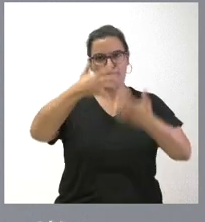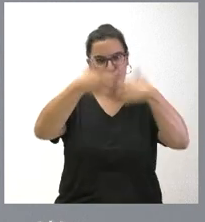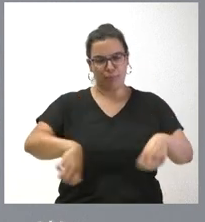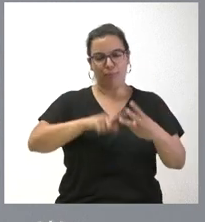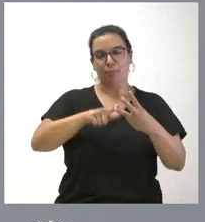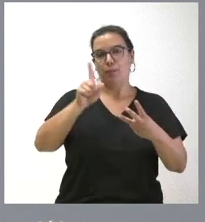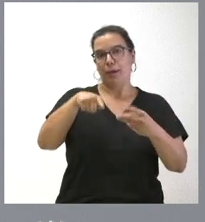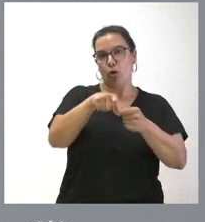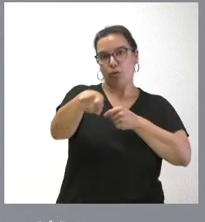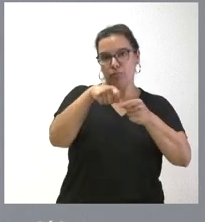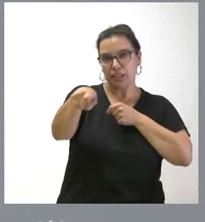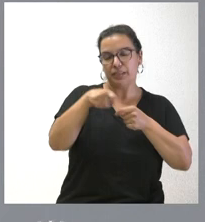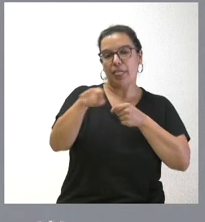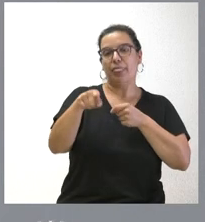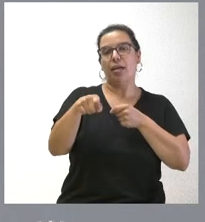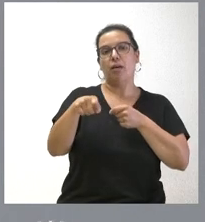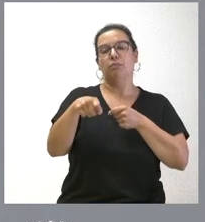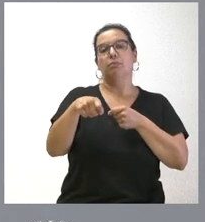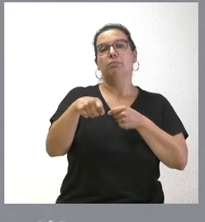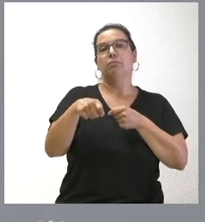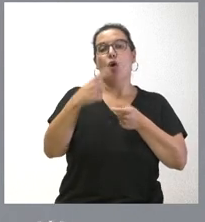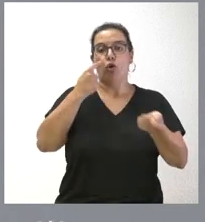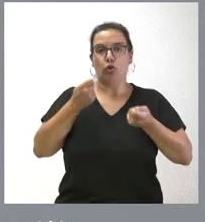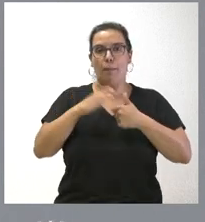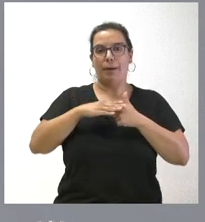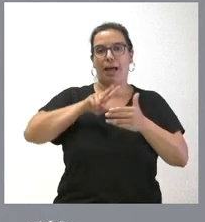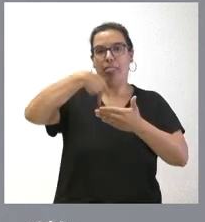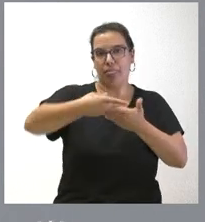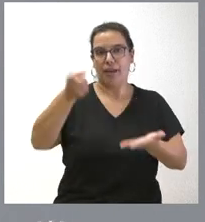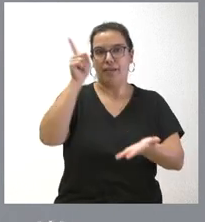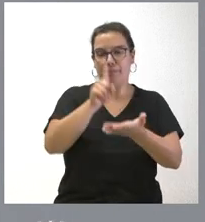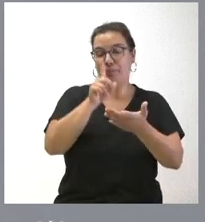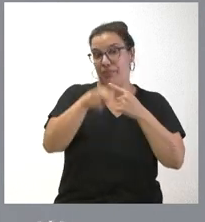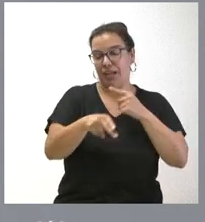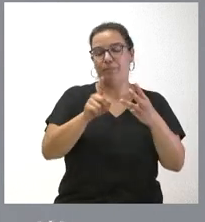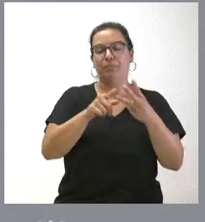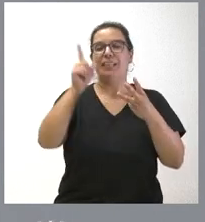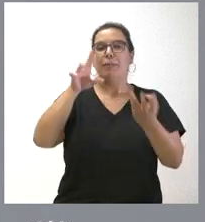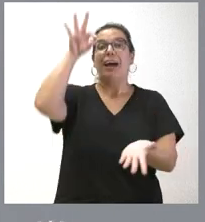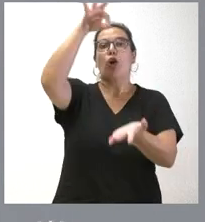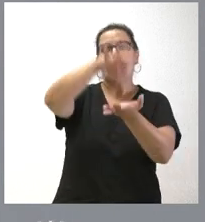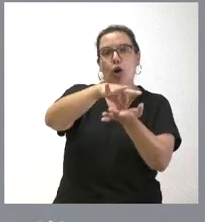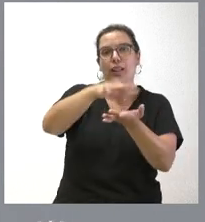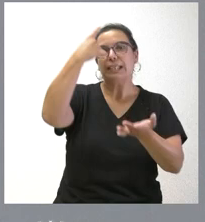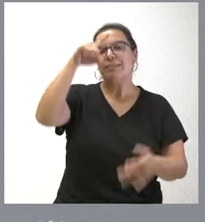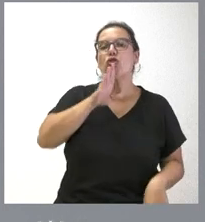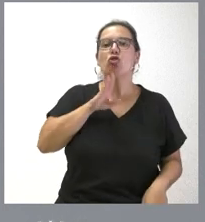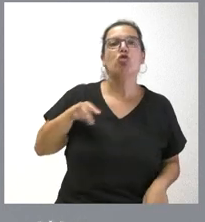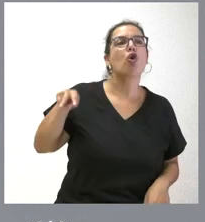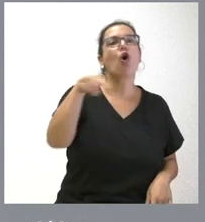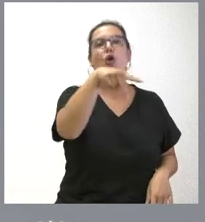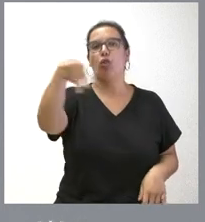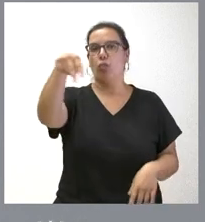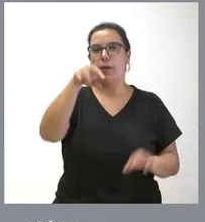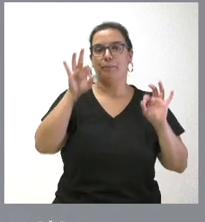distancia con la persona para sortear caídas la geolocalización para conocer la ubicación